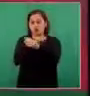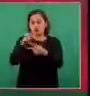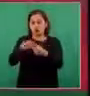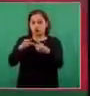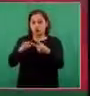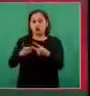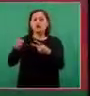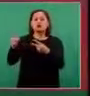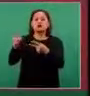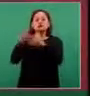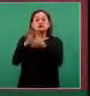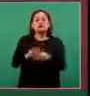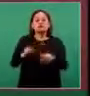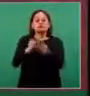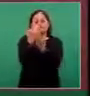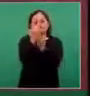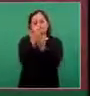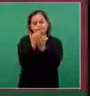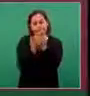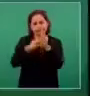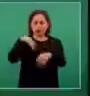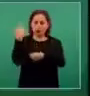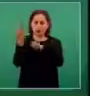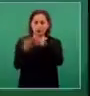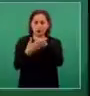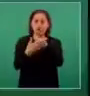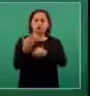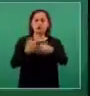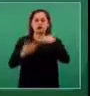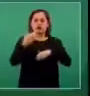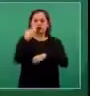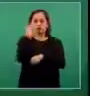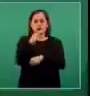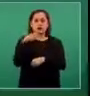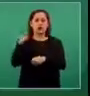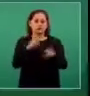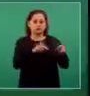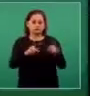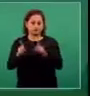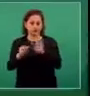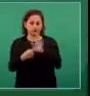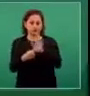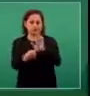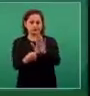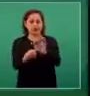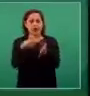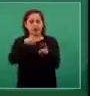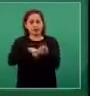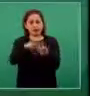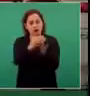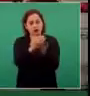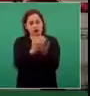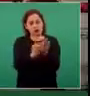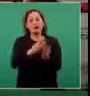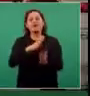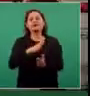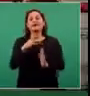de la educación pública para la apertura de las escuelas. Este plan incluye una serie de medidas